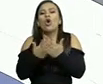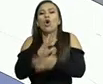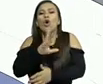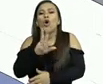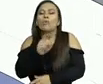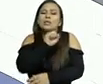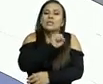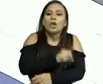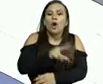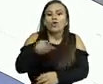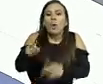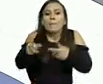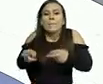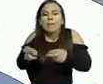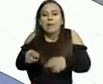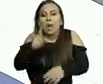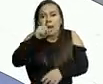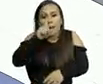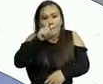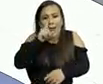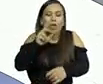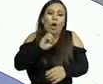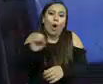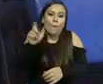por los mismos sujetos